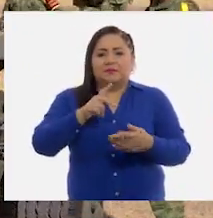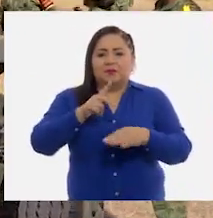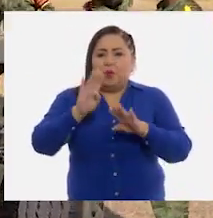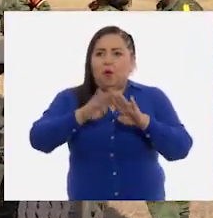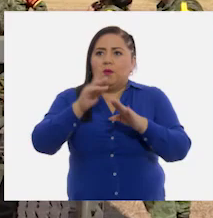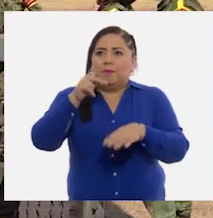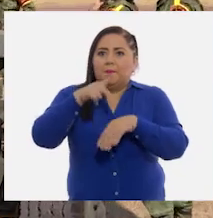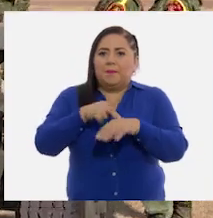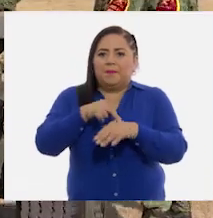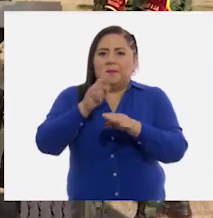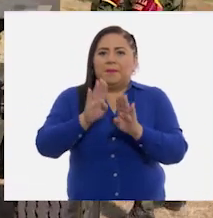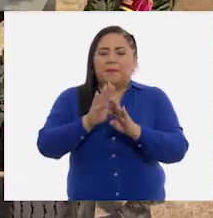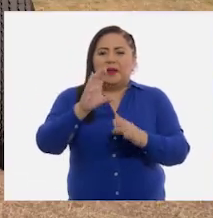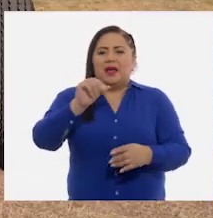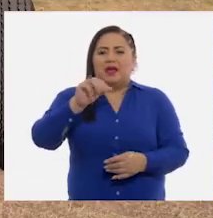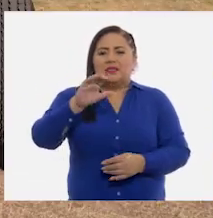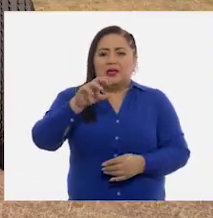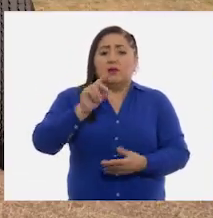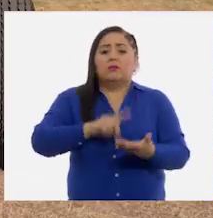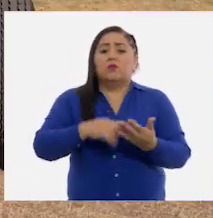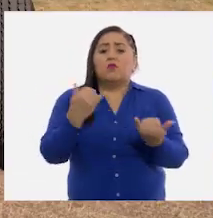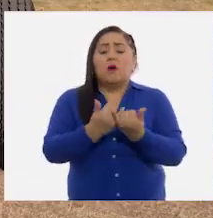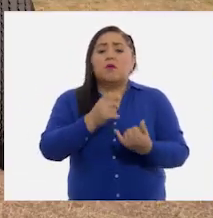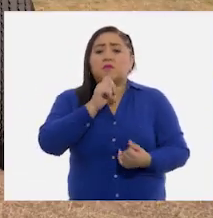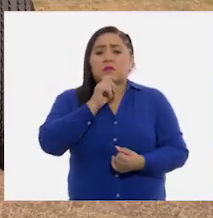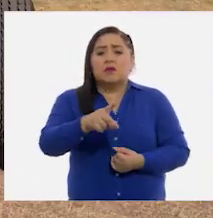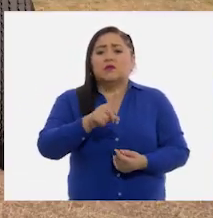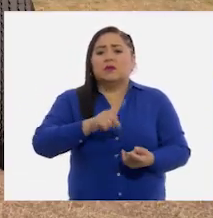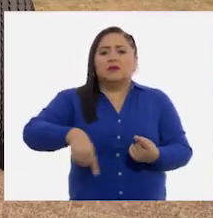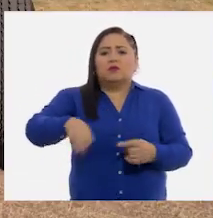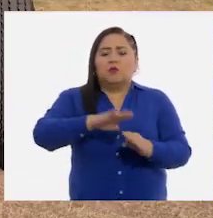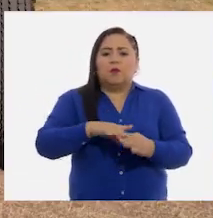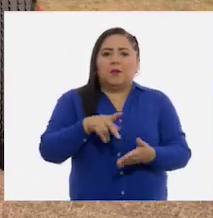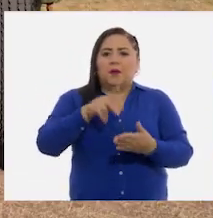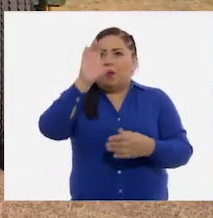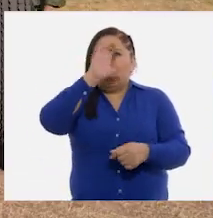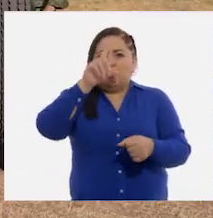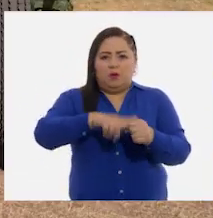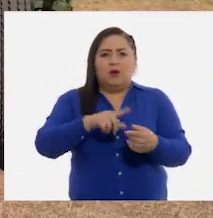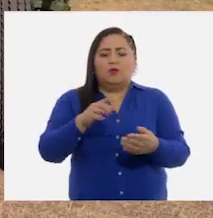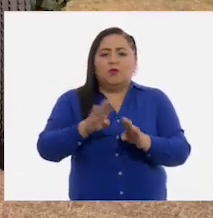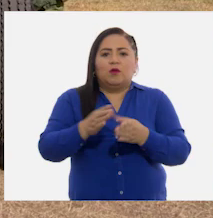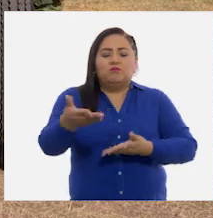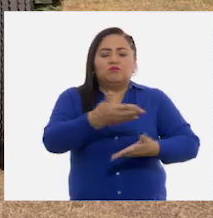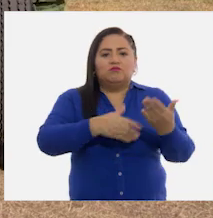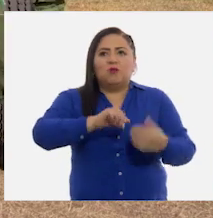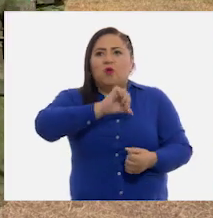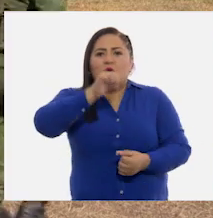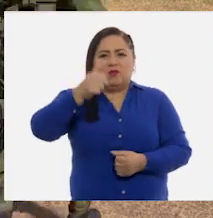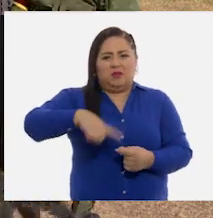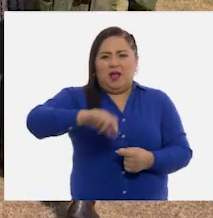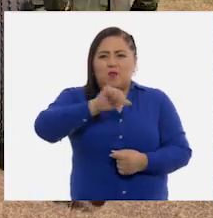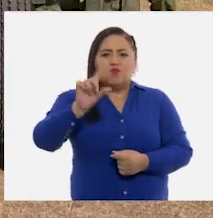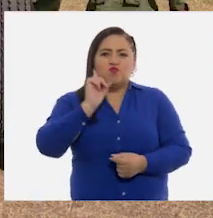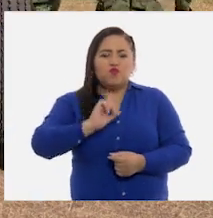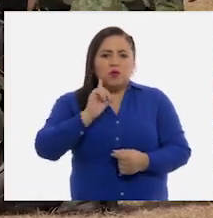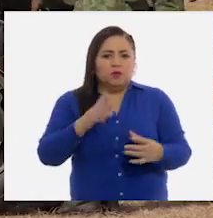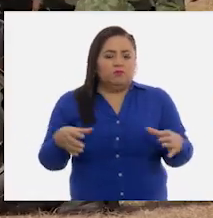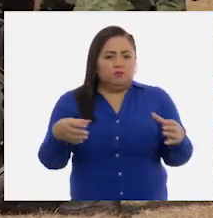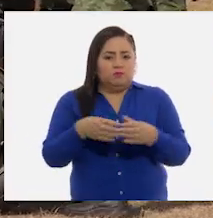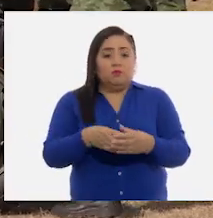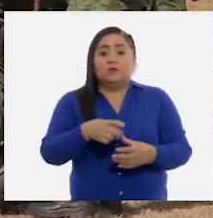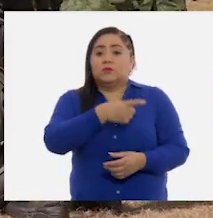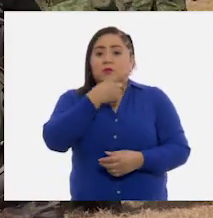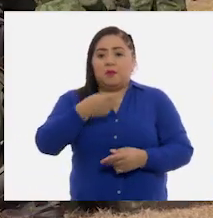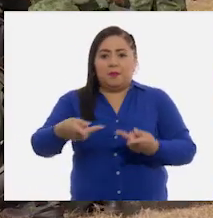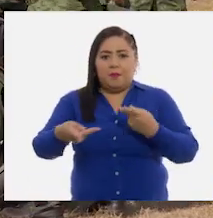piezas de acero. Se distribuye incluso el peso de la carga cultural que aún limita en otros ámbitos a las mujeres.